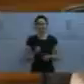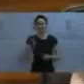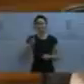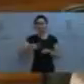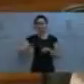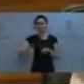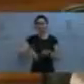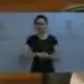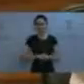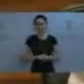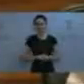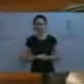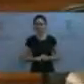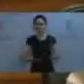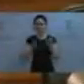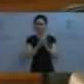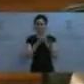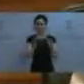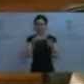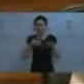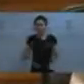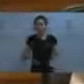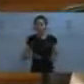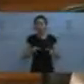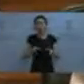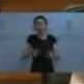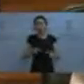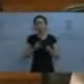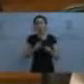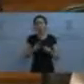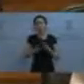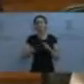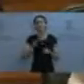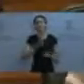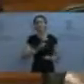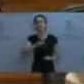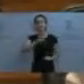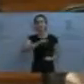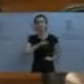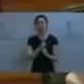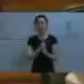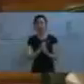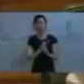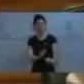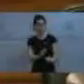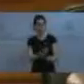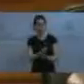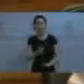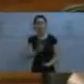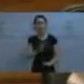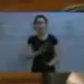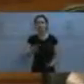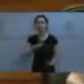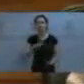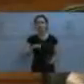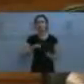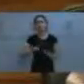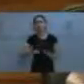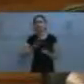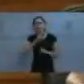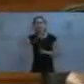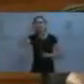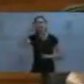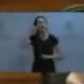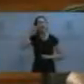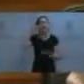nueva legislación en políticas activas de empleo estatal permite una posibilidad de que las comunidades autónomas hagan programas piloto con